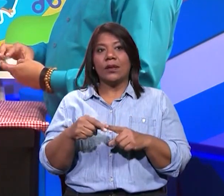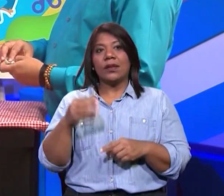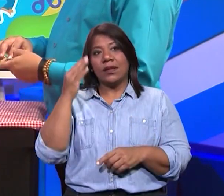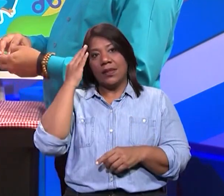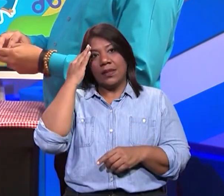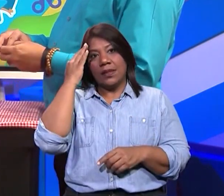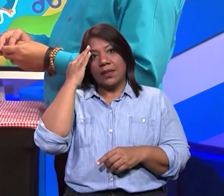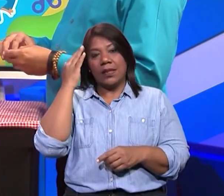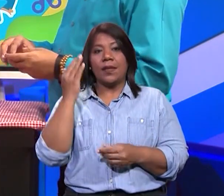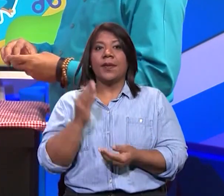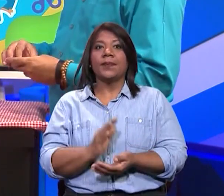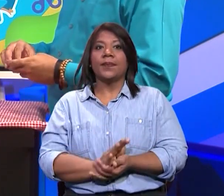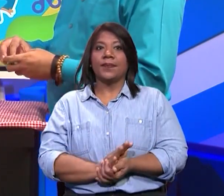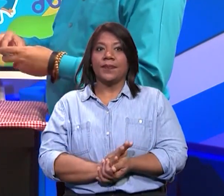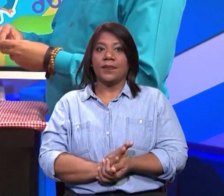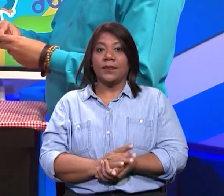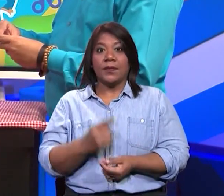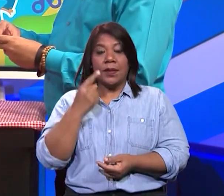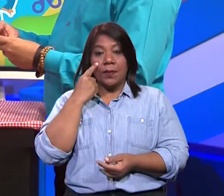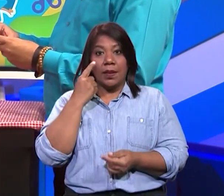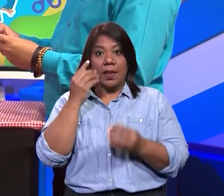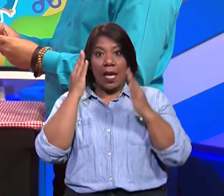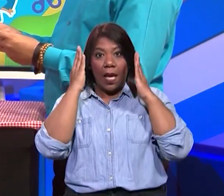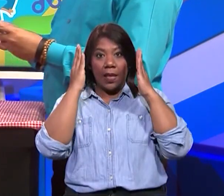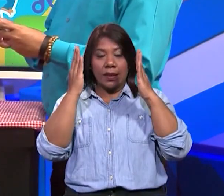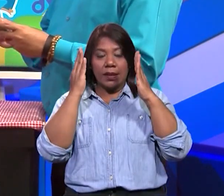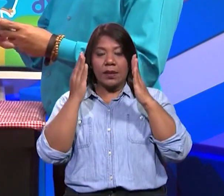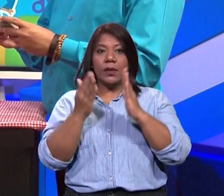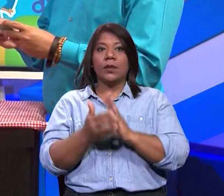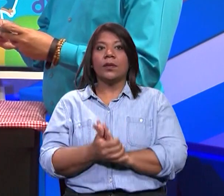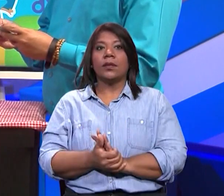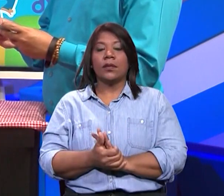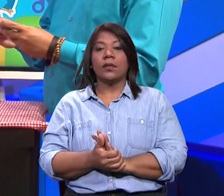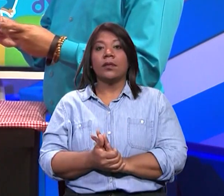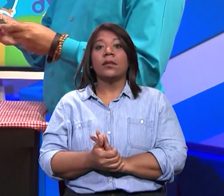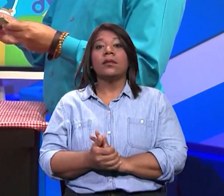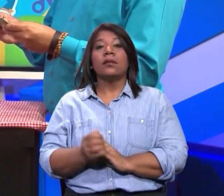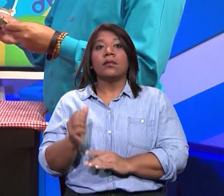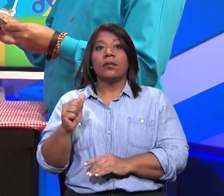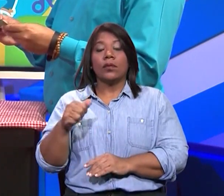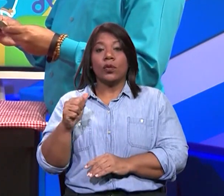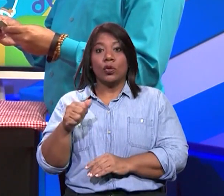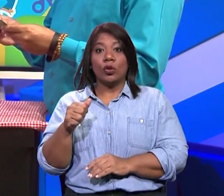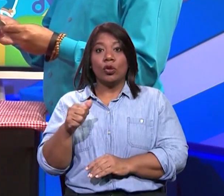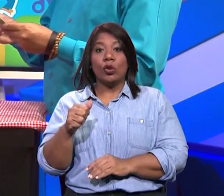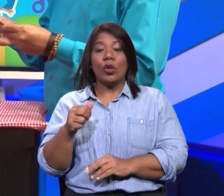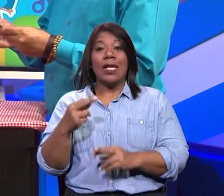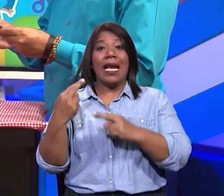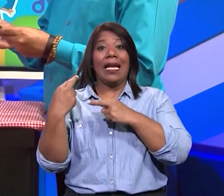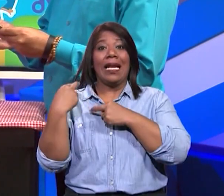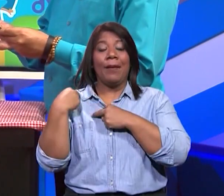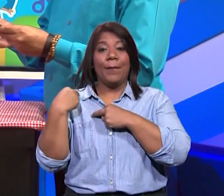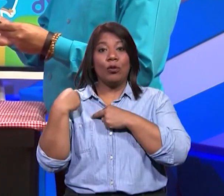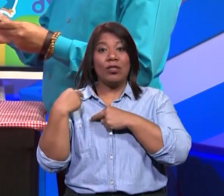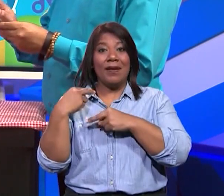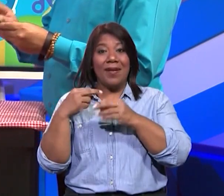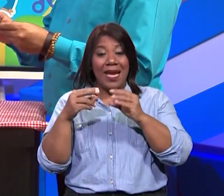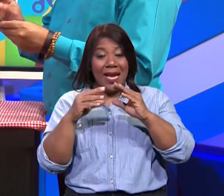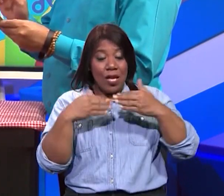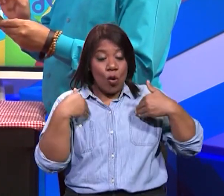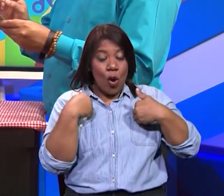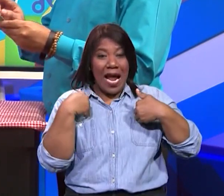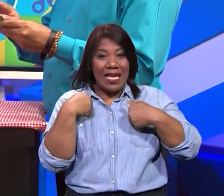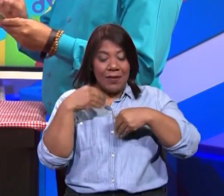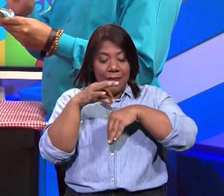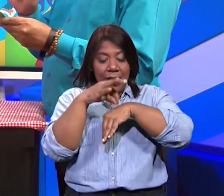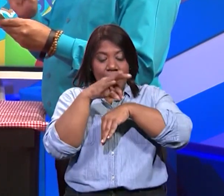tengo. Miren esta, pongan mucha atención. Son abejas encargadas de realizar todo